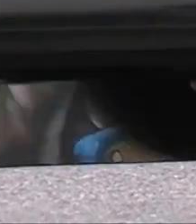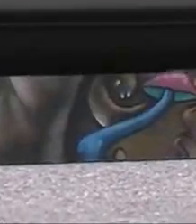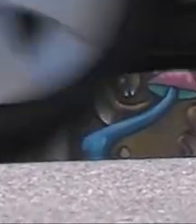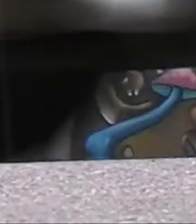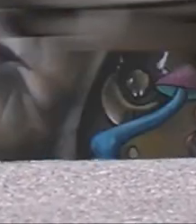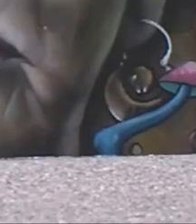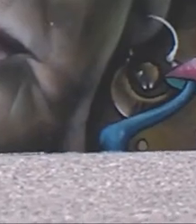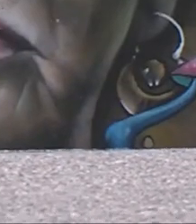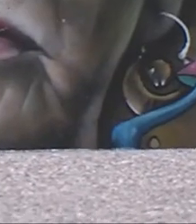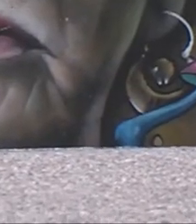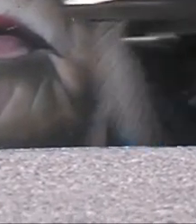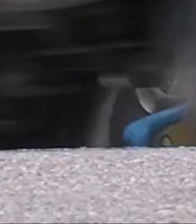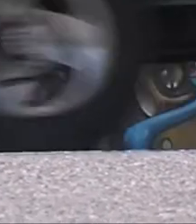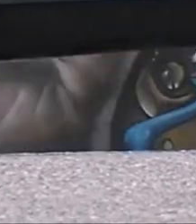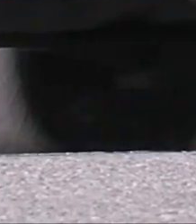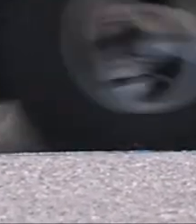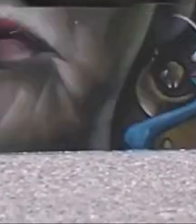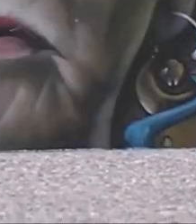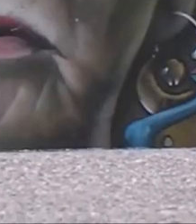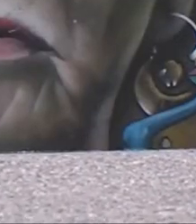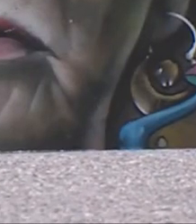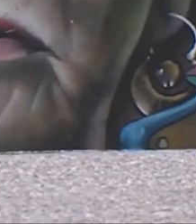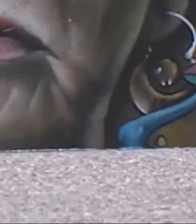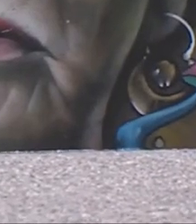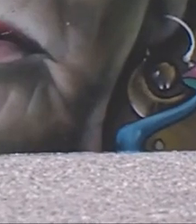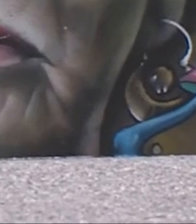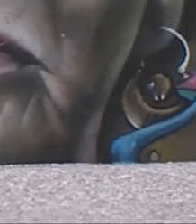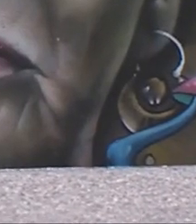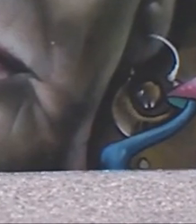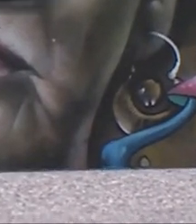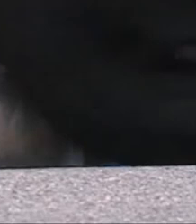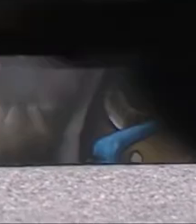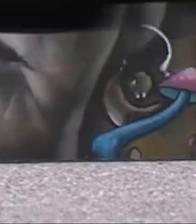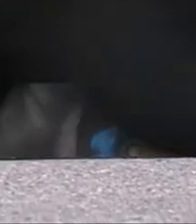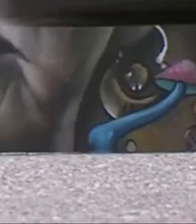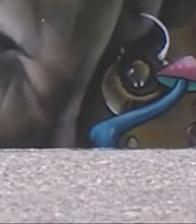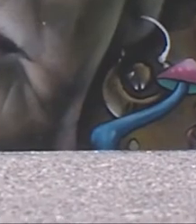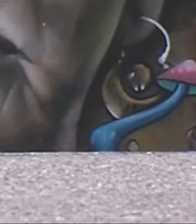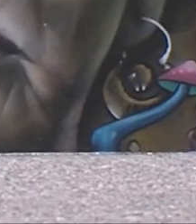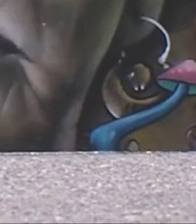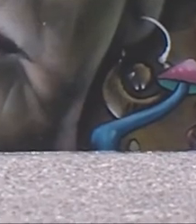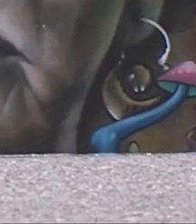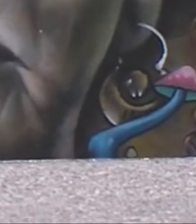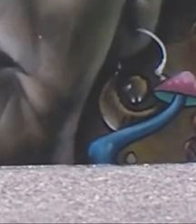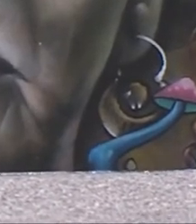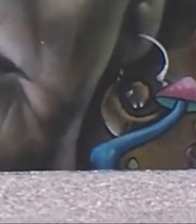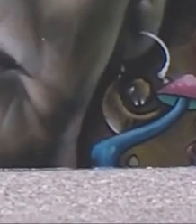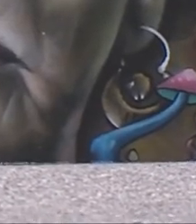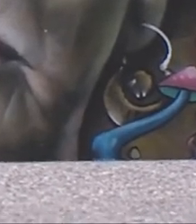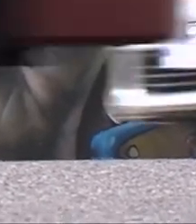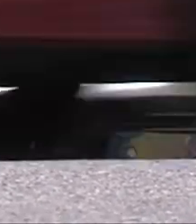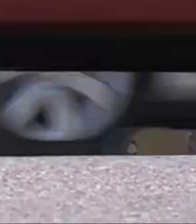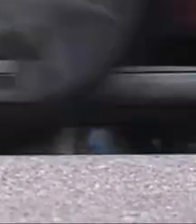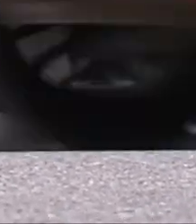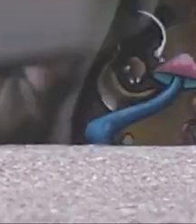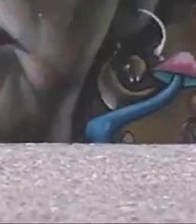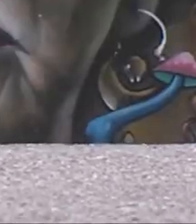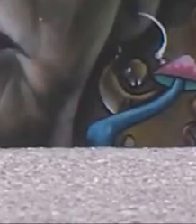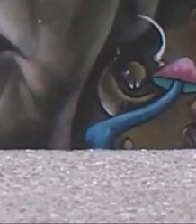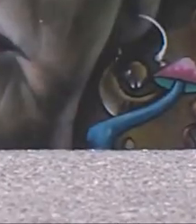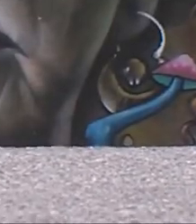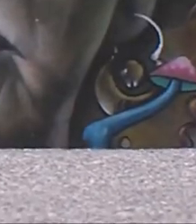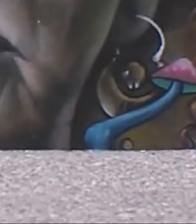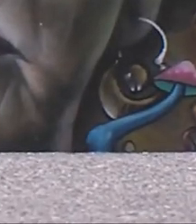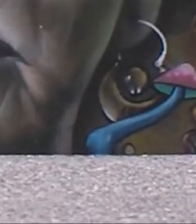a través de la ventana, sonrío a colores todas las mañanas. Haz lo que amas y así no reclamas más, porque